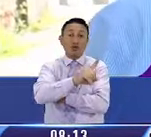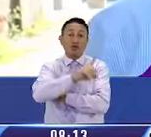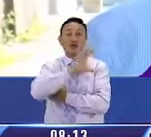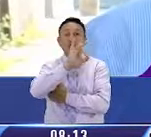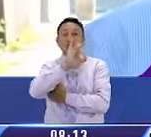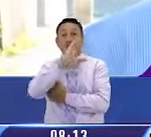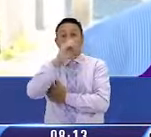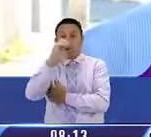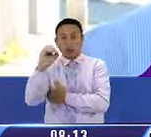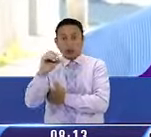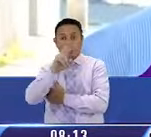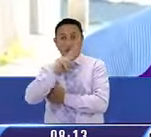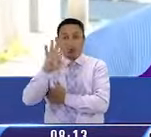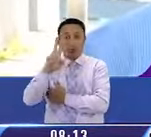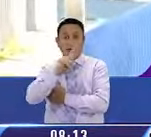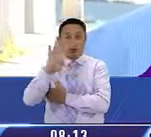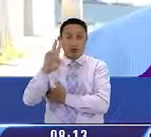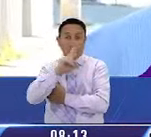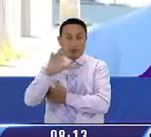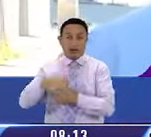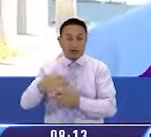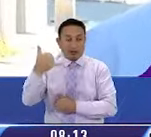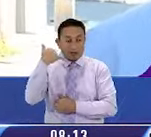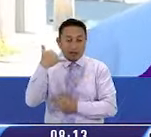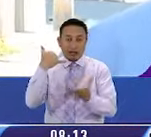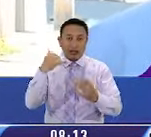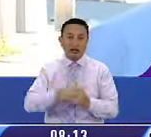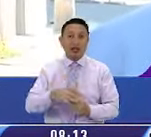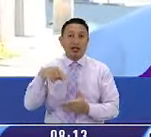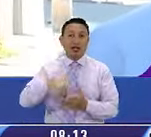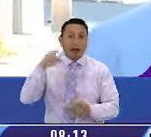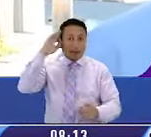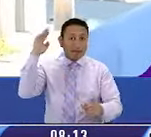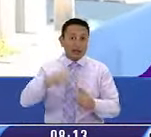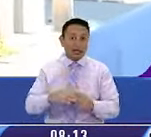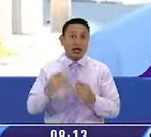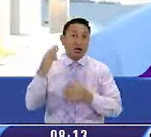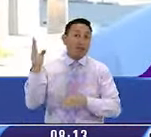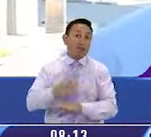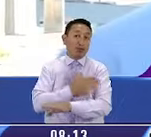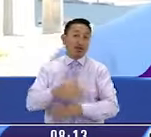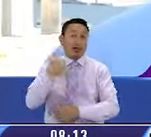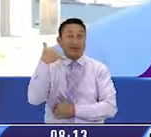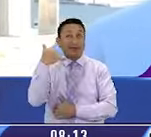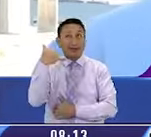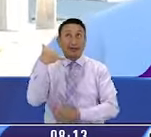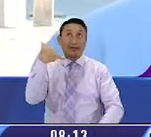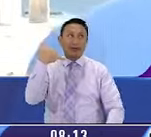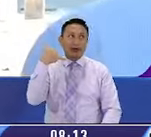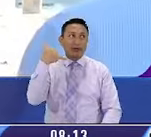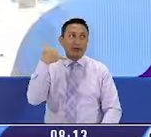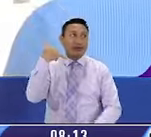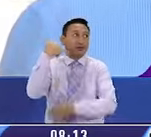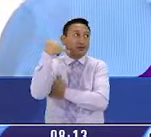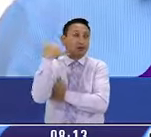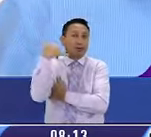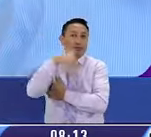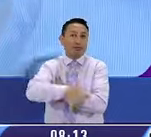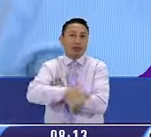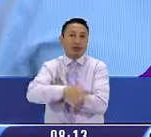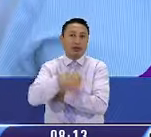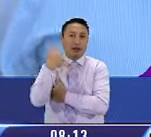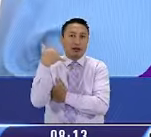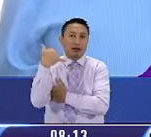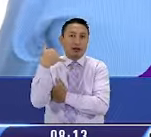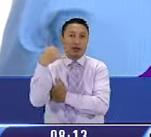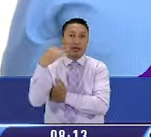1-800-2424, no, y caso omiso, no contestan, ponen ahí sus mensajes, esperen, llamen a la extensión y cierran, Se le ha